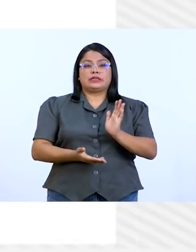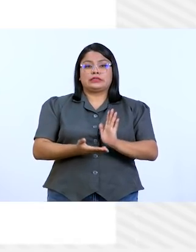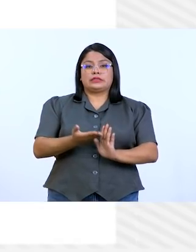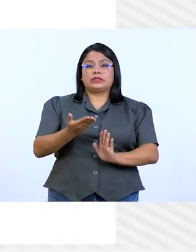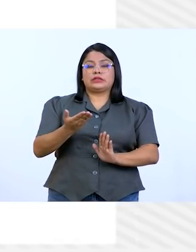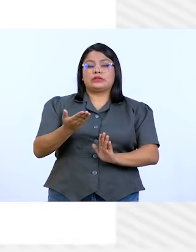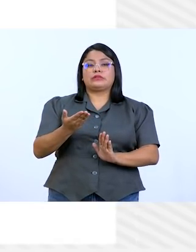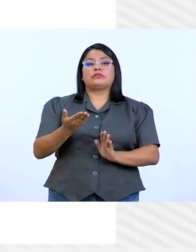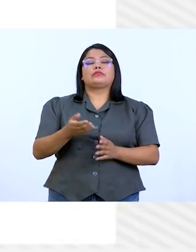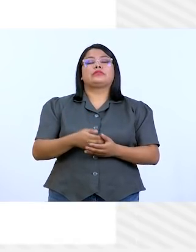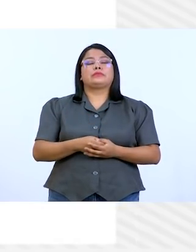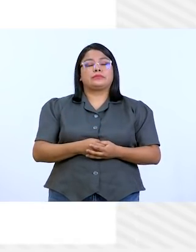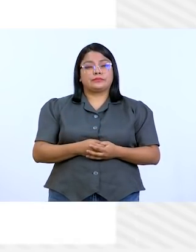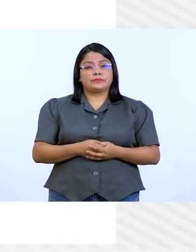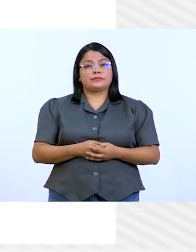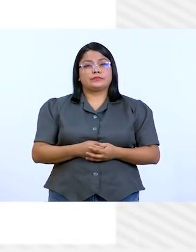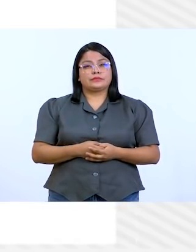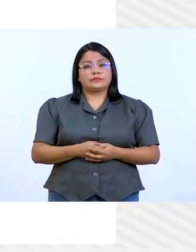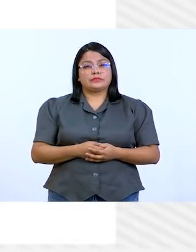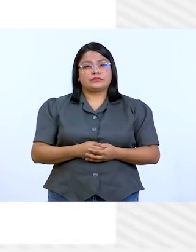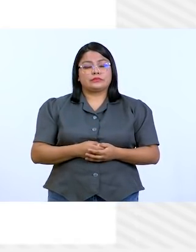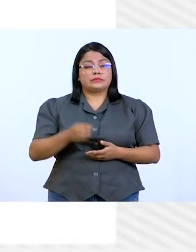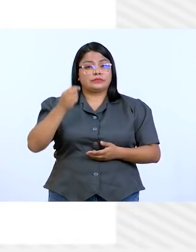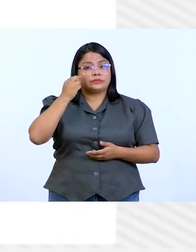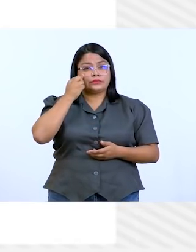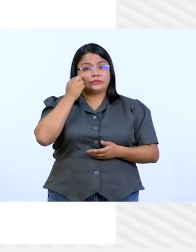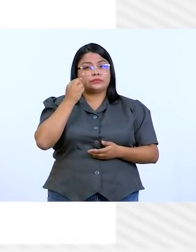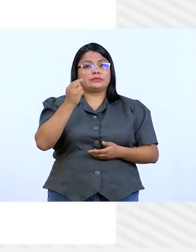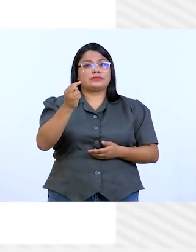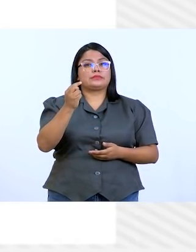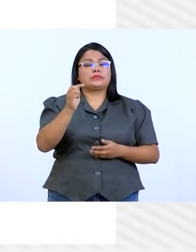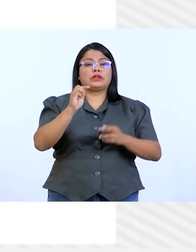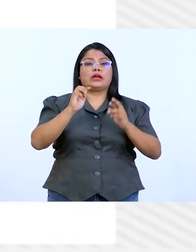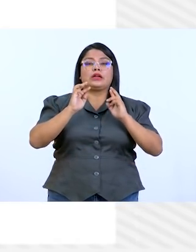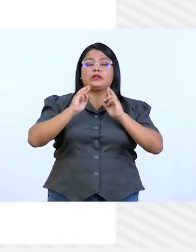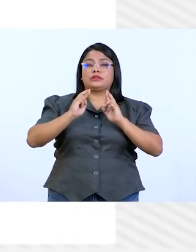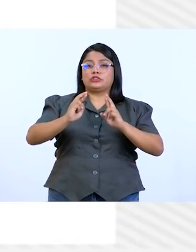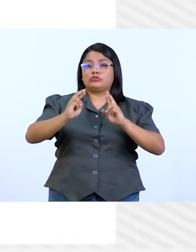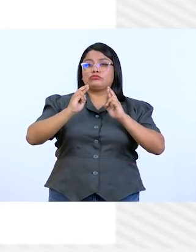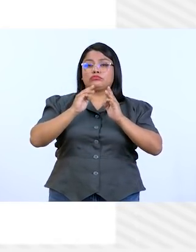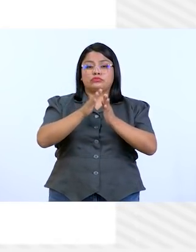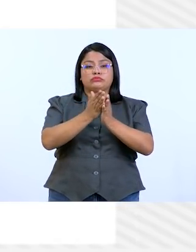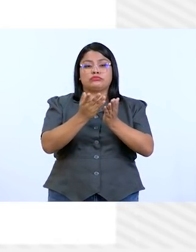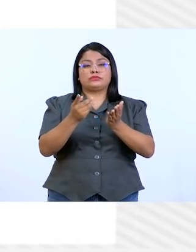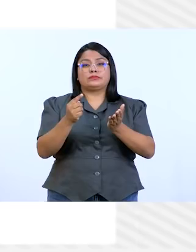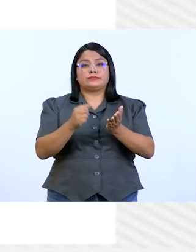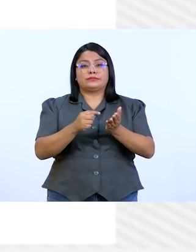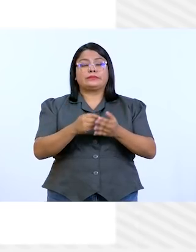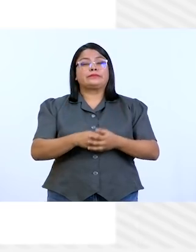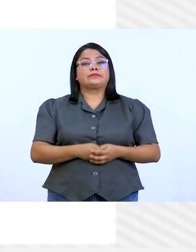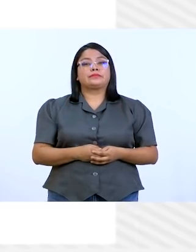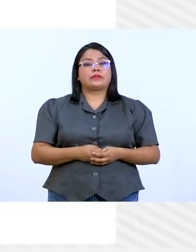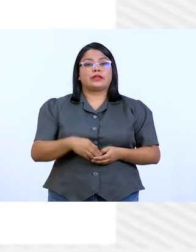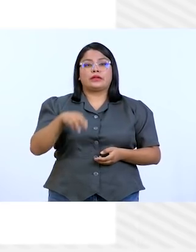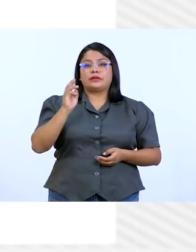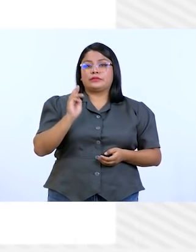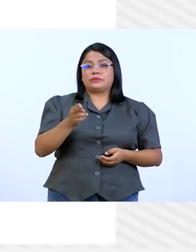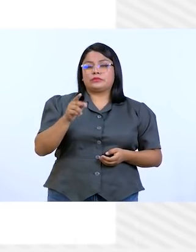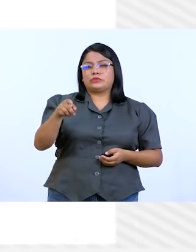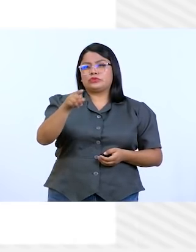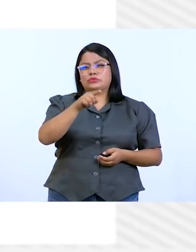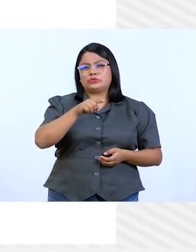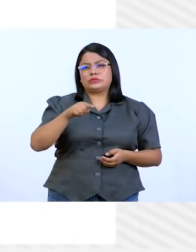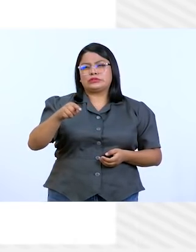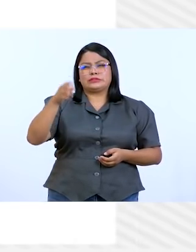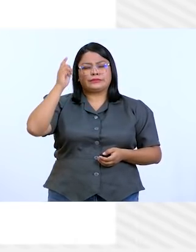del desarrollo de cada una de las secciones se encontrará la resolución del libro de texto.